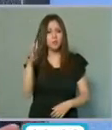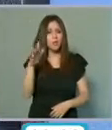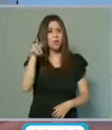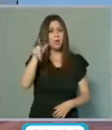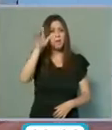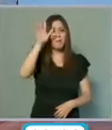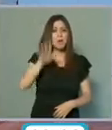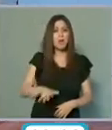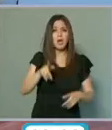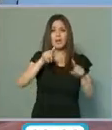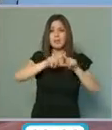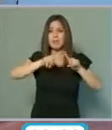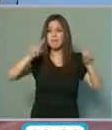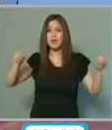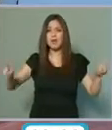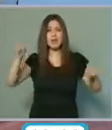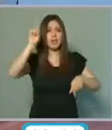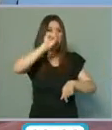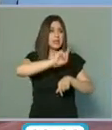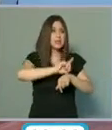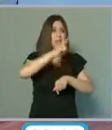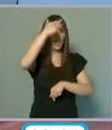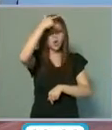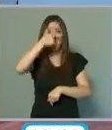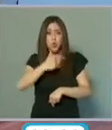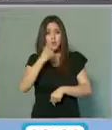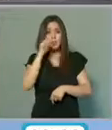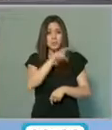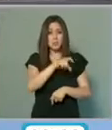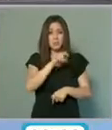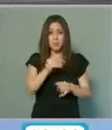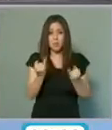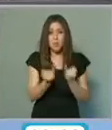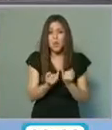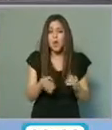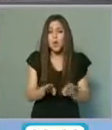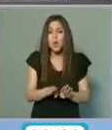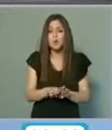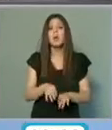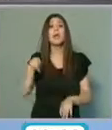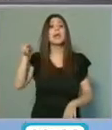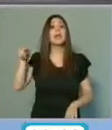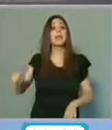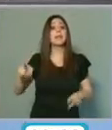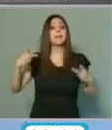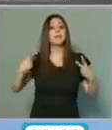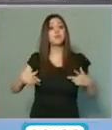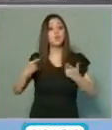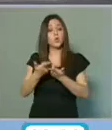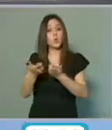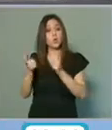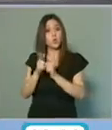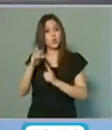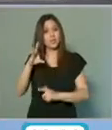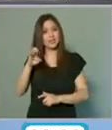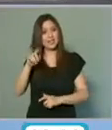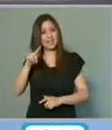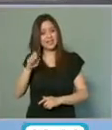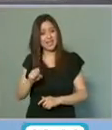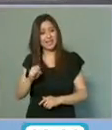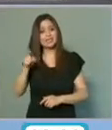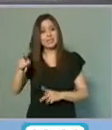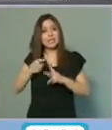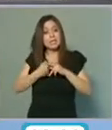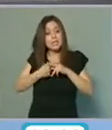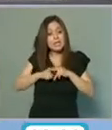día de la noche, o sea, no se juntaban en un solo día y noche. A ver, ellos empezaban a contar el día en la noche. O sea, con la caída del